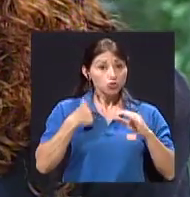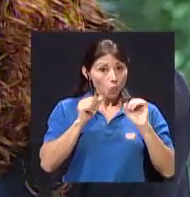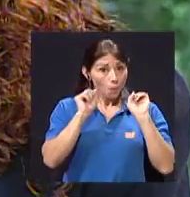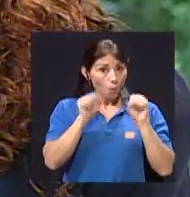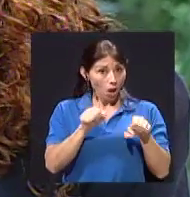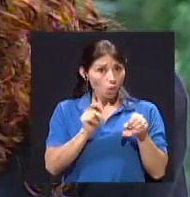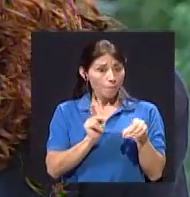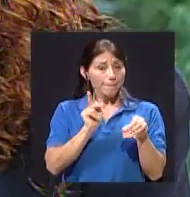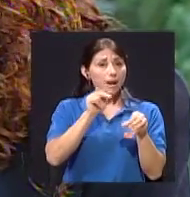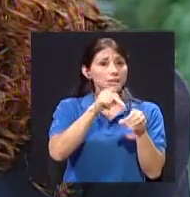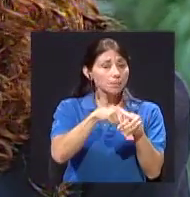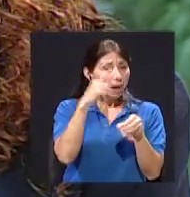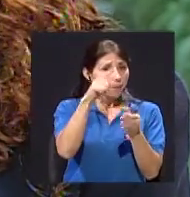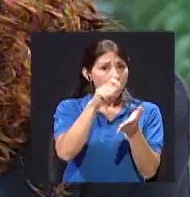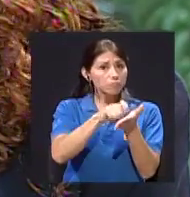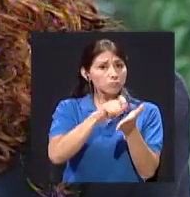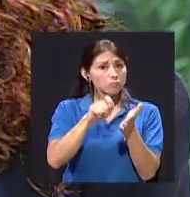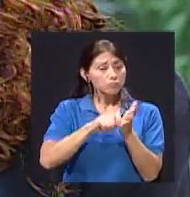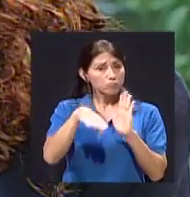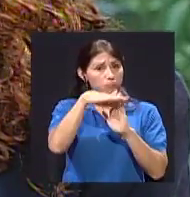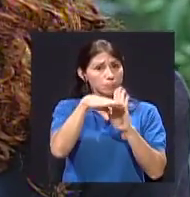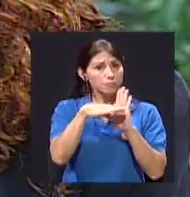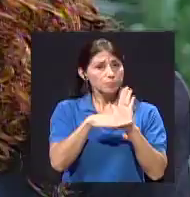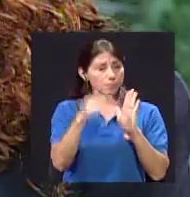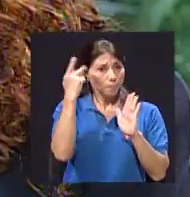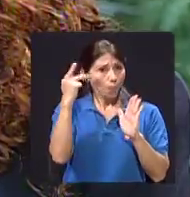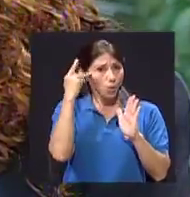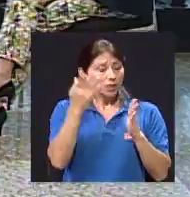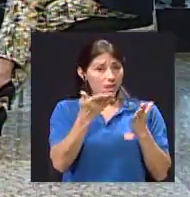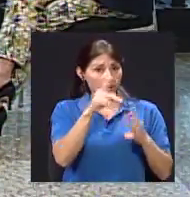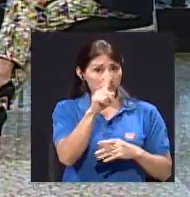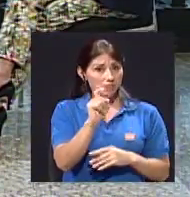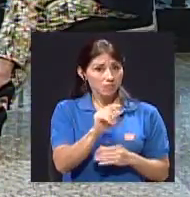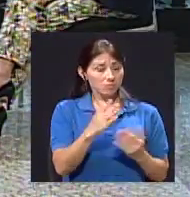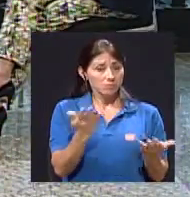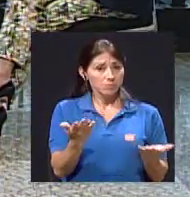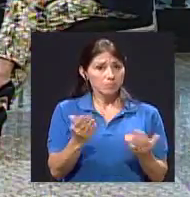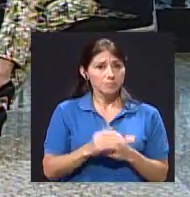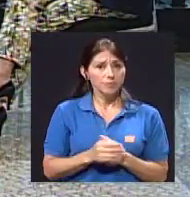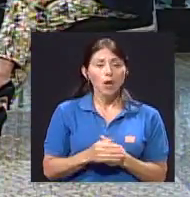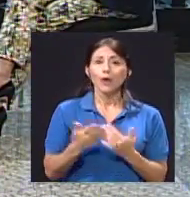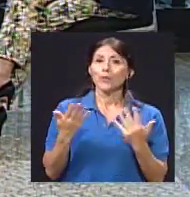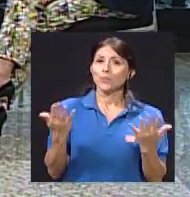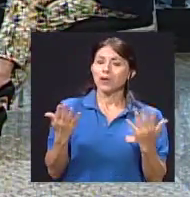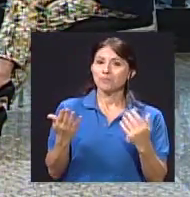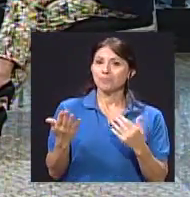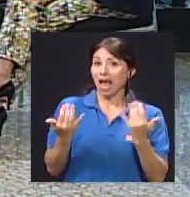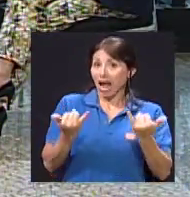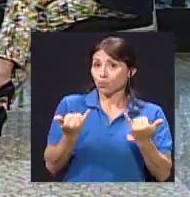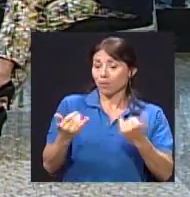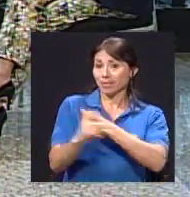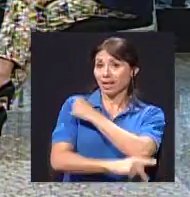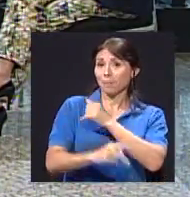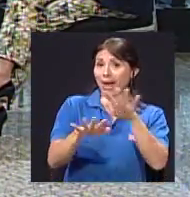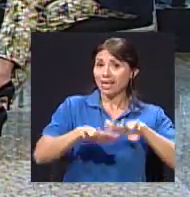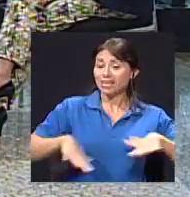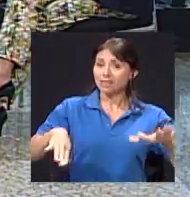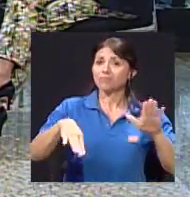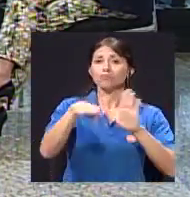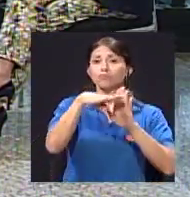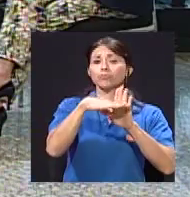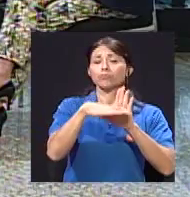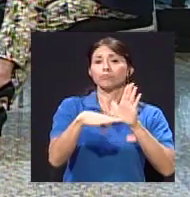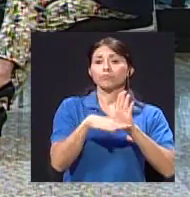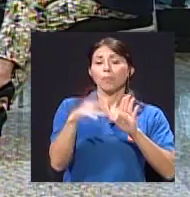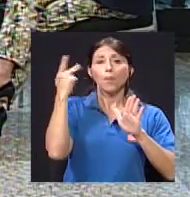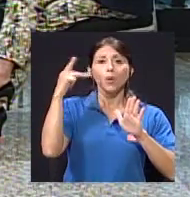o podría participar en la ejecución de esas políticas? Bueno, el país tiene actualmente definidas políticas nacionales de salud del año